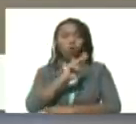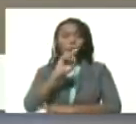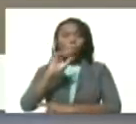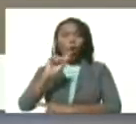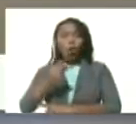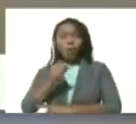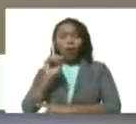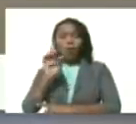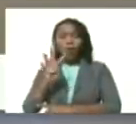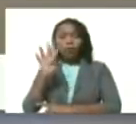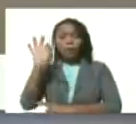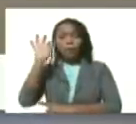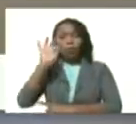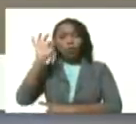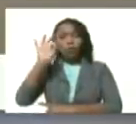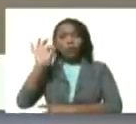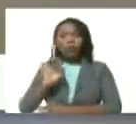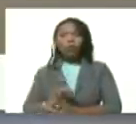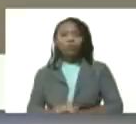2,4%.